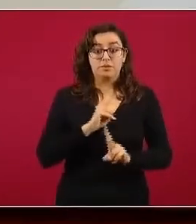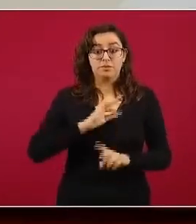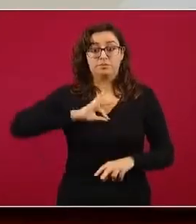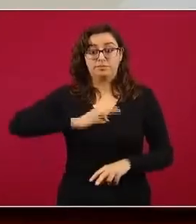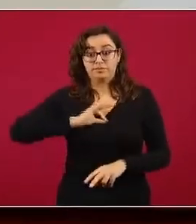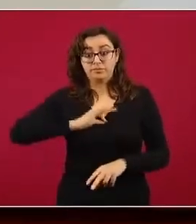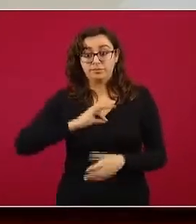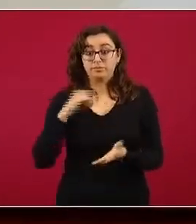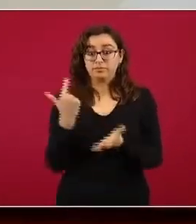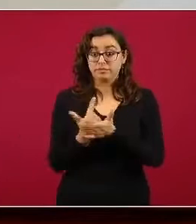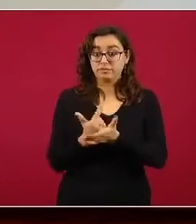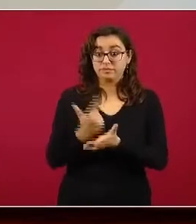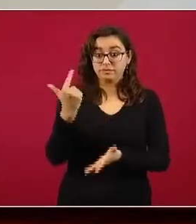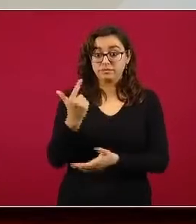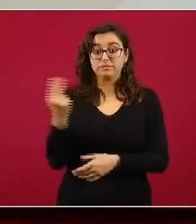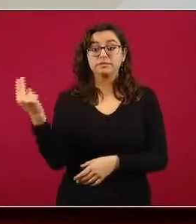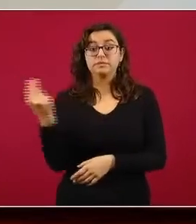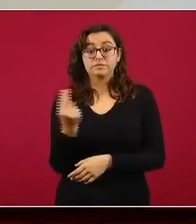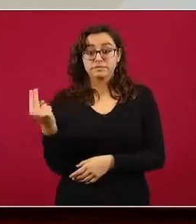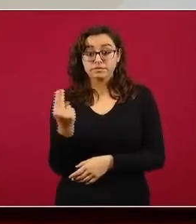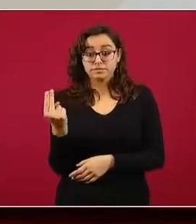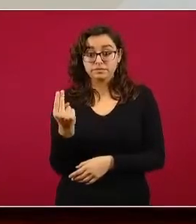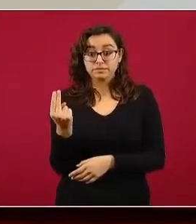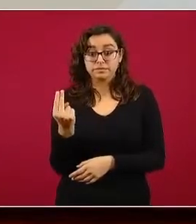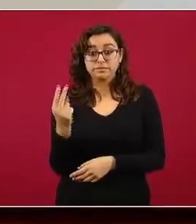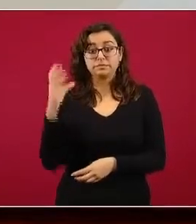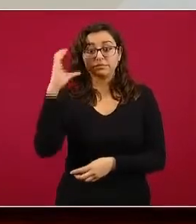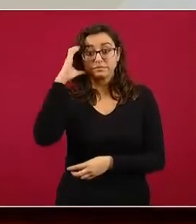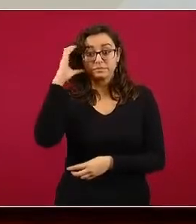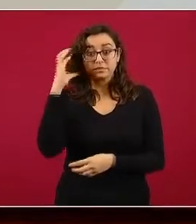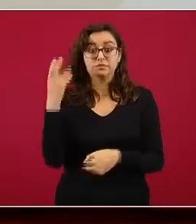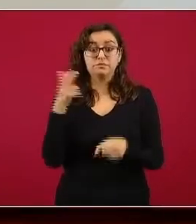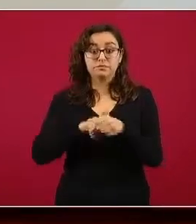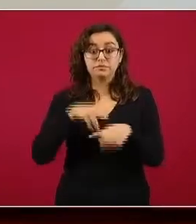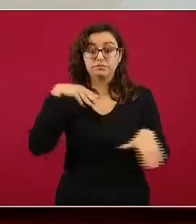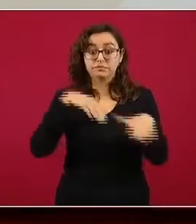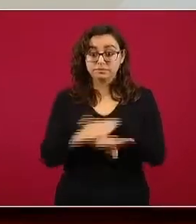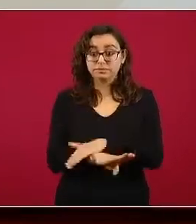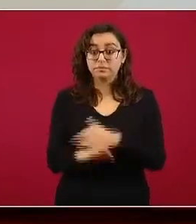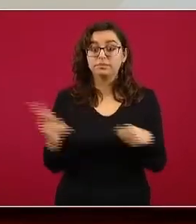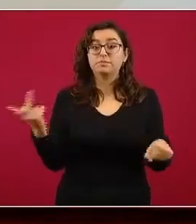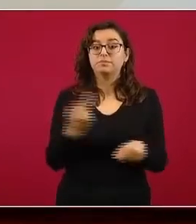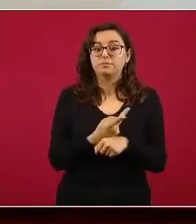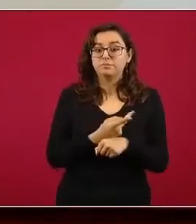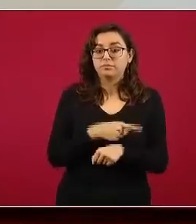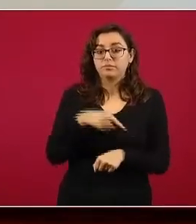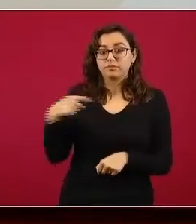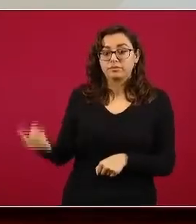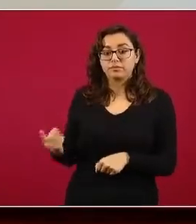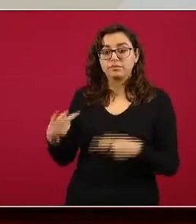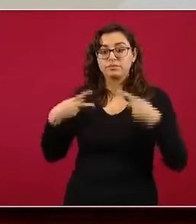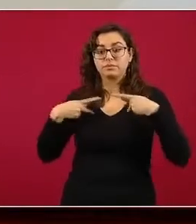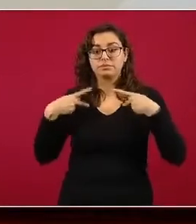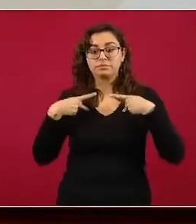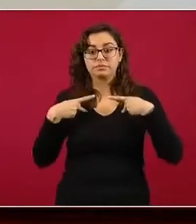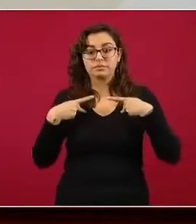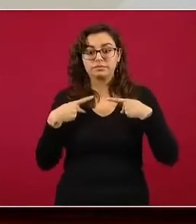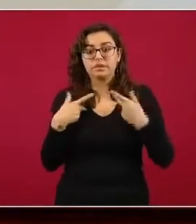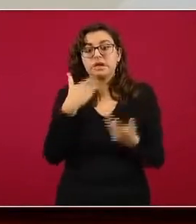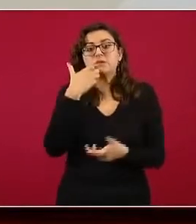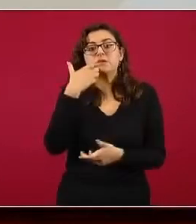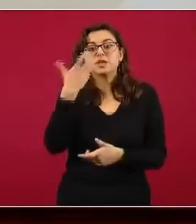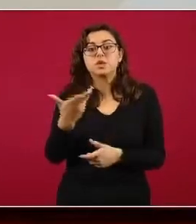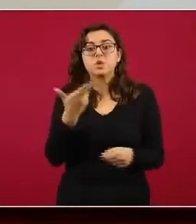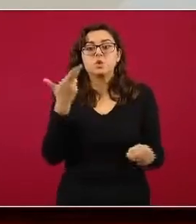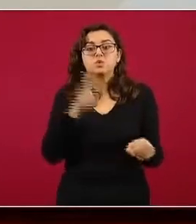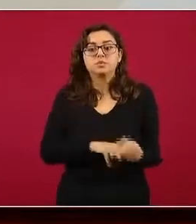enfermedad respiratoria grave y requieren de una cama, normalmente las personas suelen demandar esta atención pues